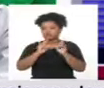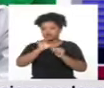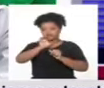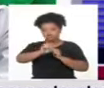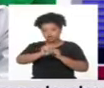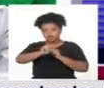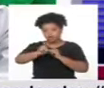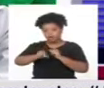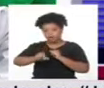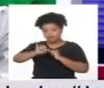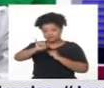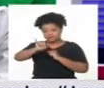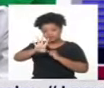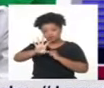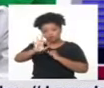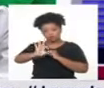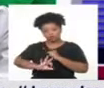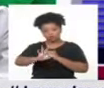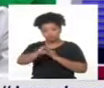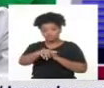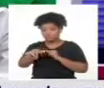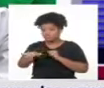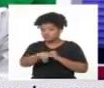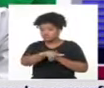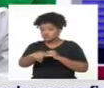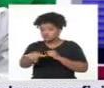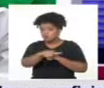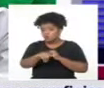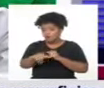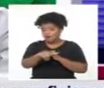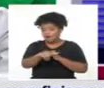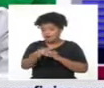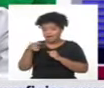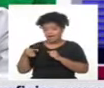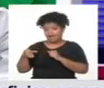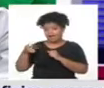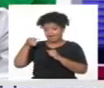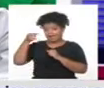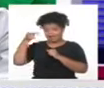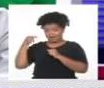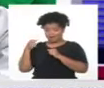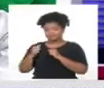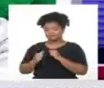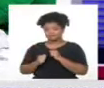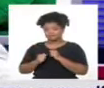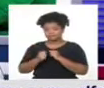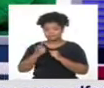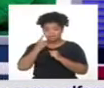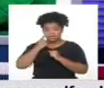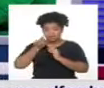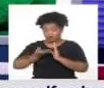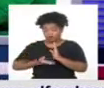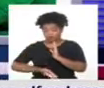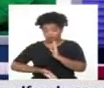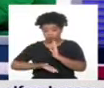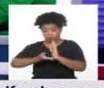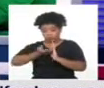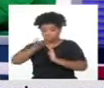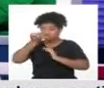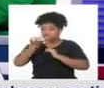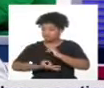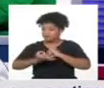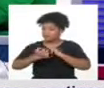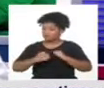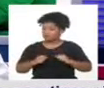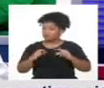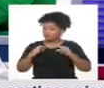0,64%, igual a la que teníamos en el día de ayer, muy elevada, como siempre digo, y muy insatisfecho,